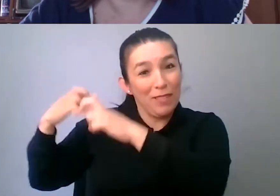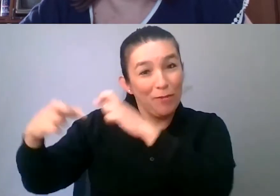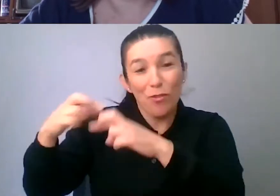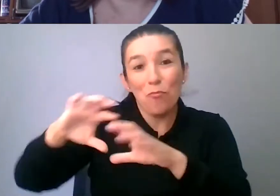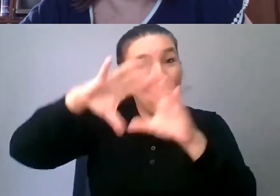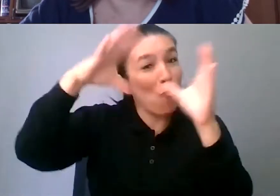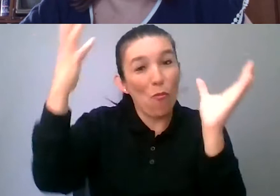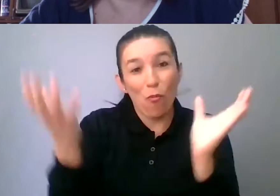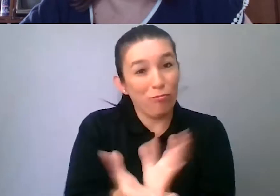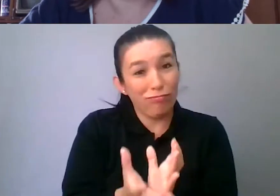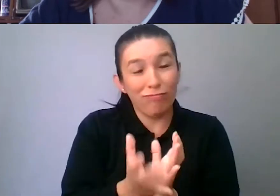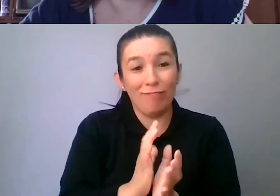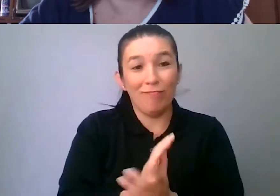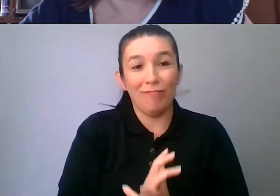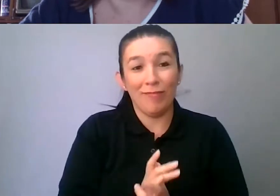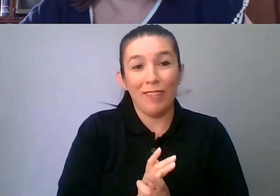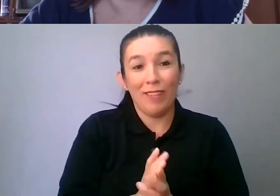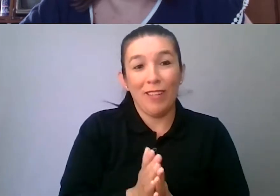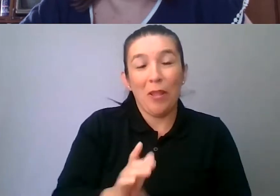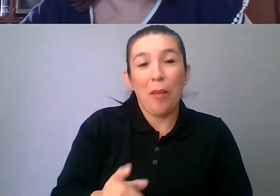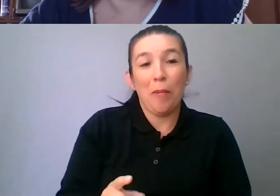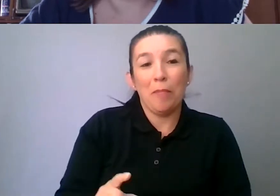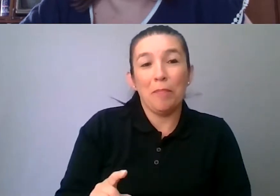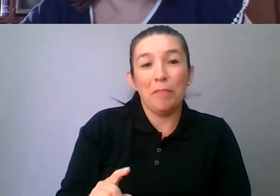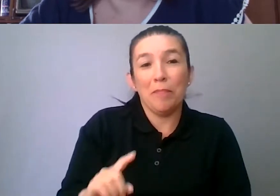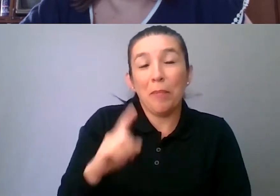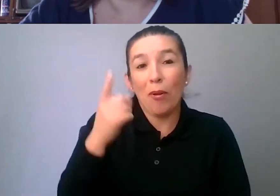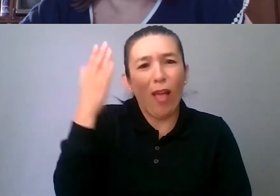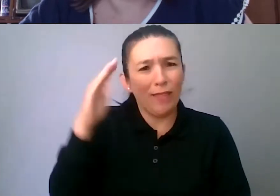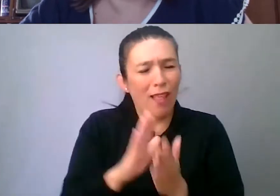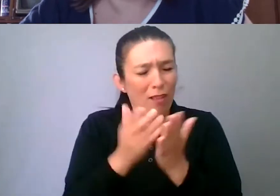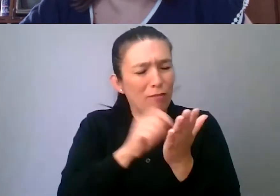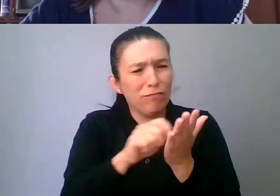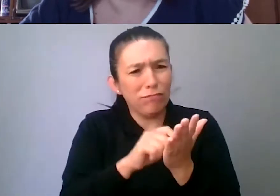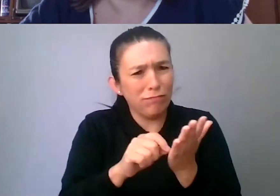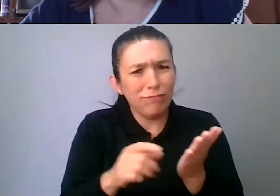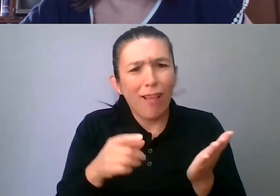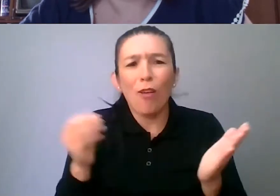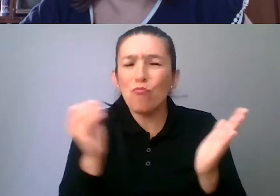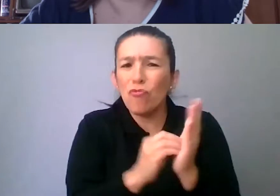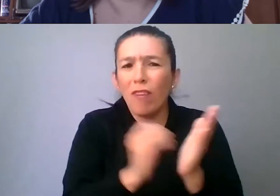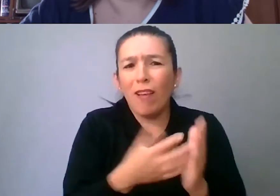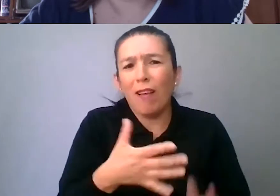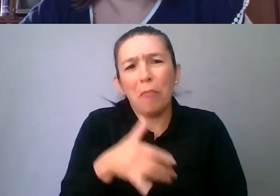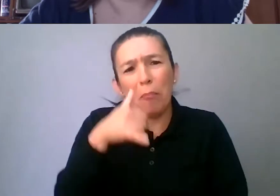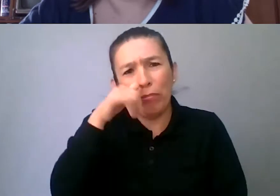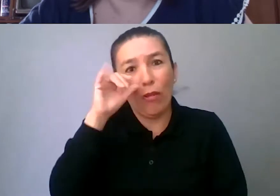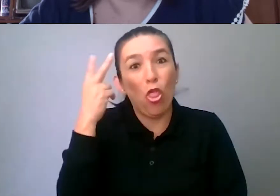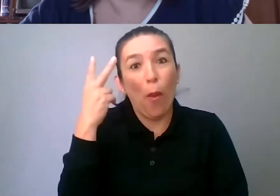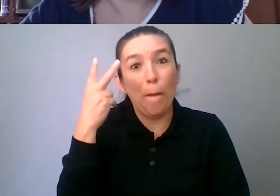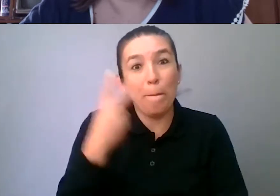mundo, desde las primeras que están descritas por escrito hace más de 2000 años